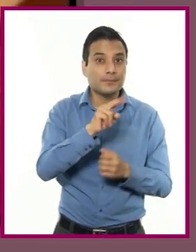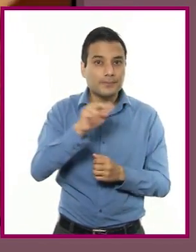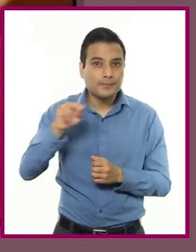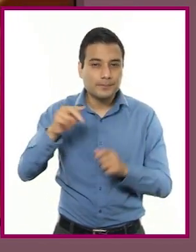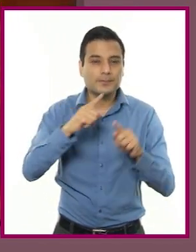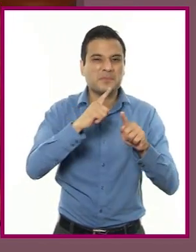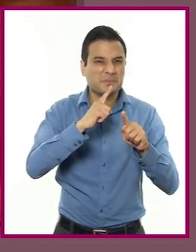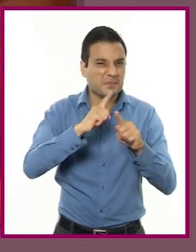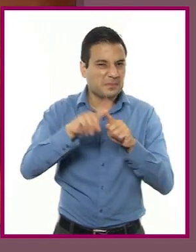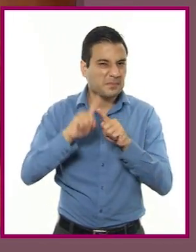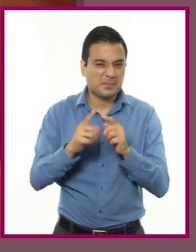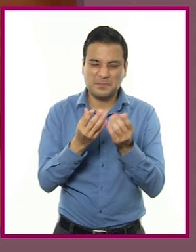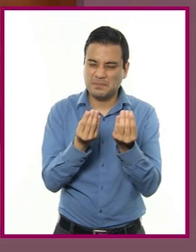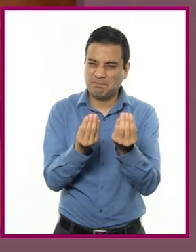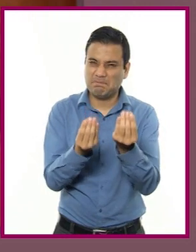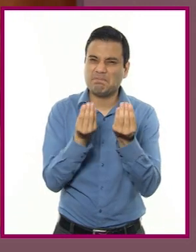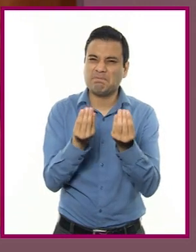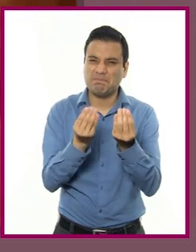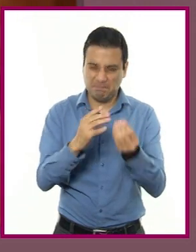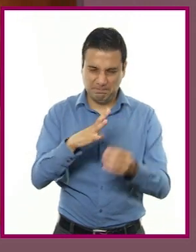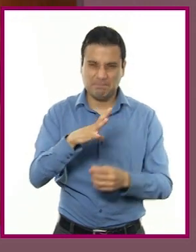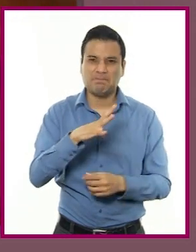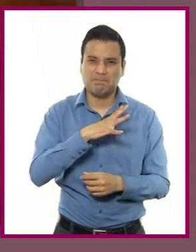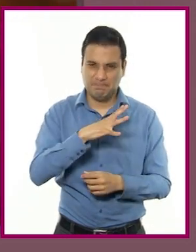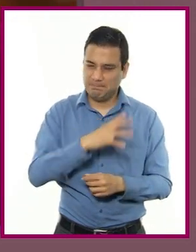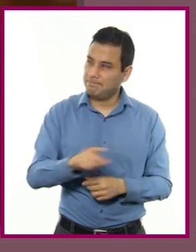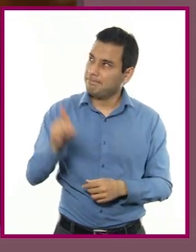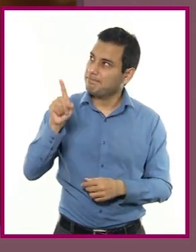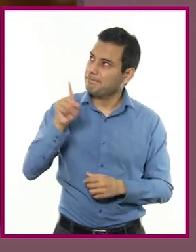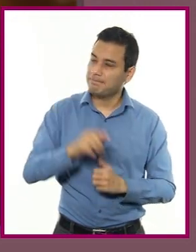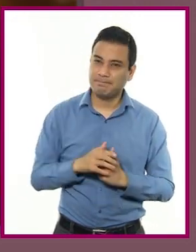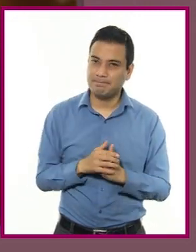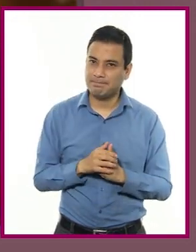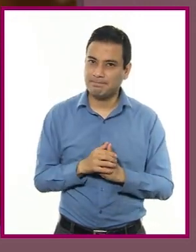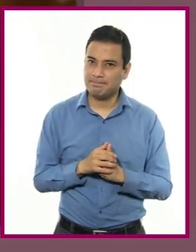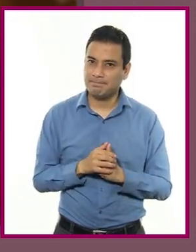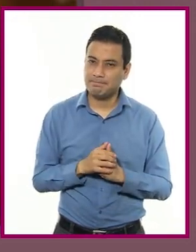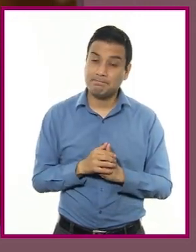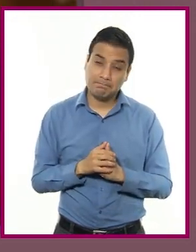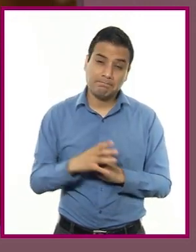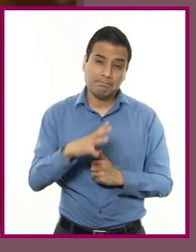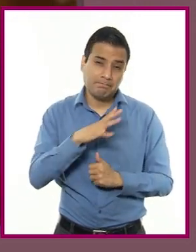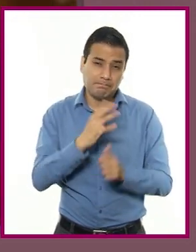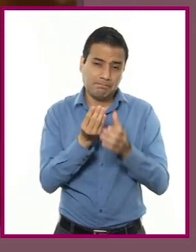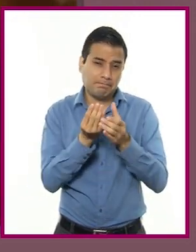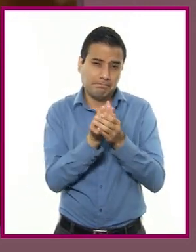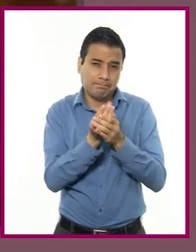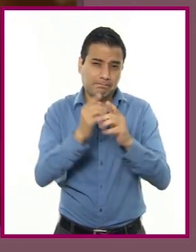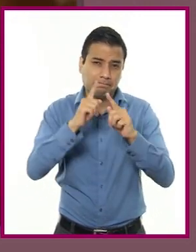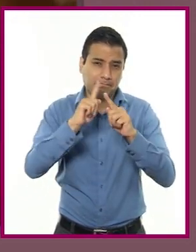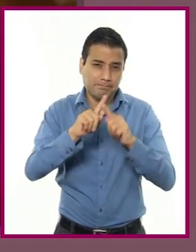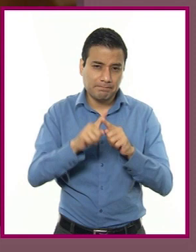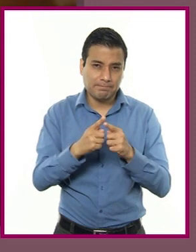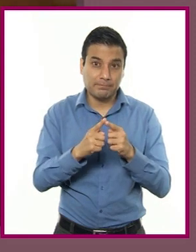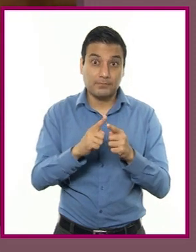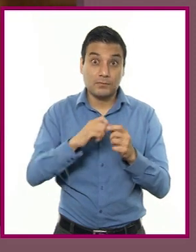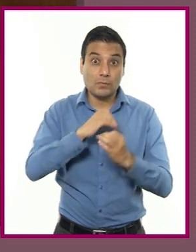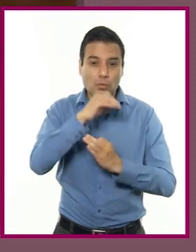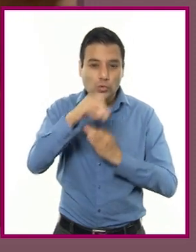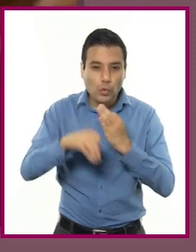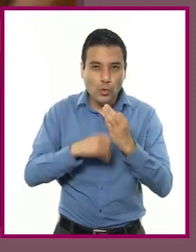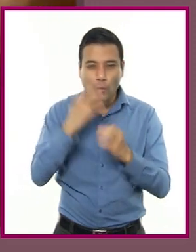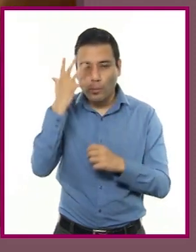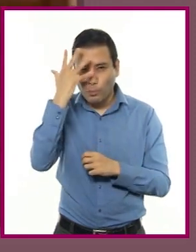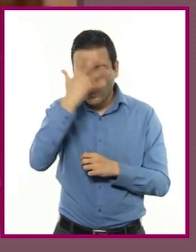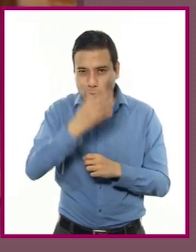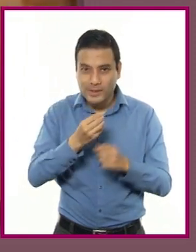de castas o cuadros de mestizaje. Se hicieron muchas versiones, todas llenas de viveza anecdótica.